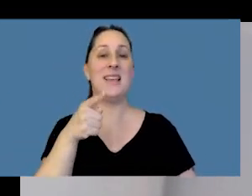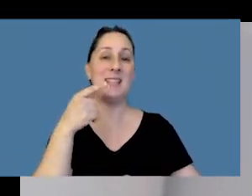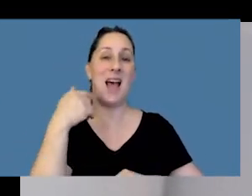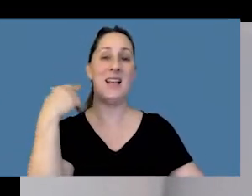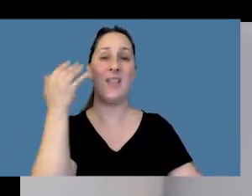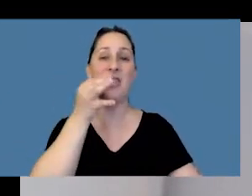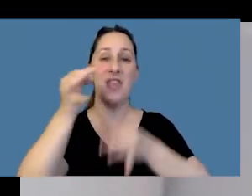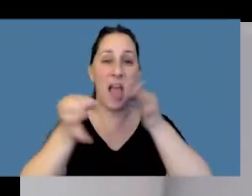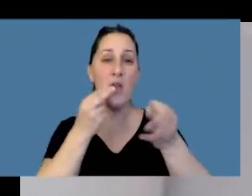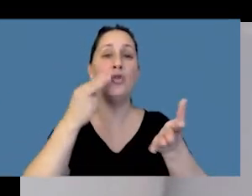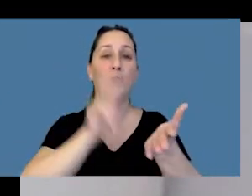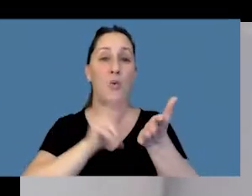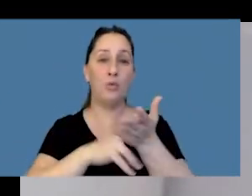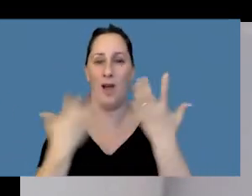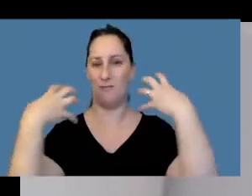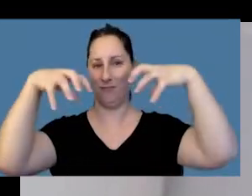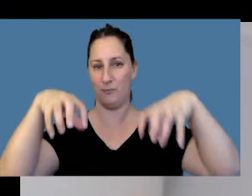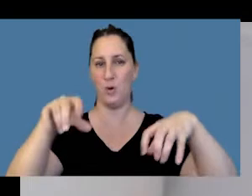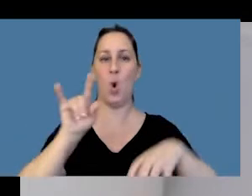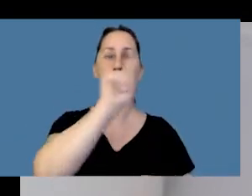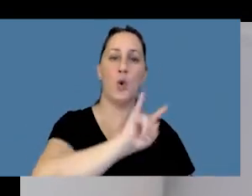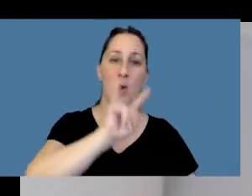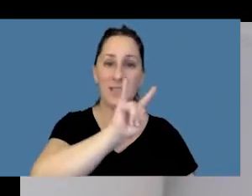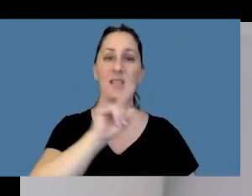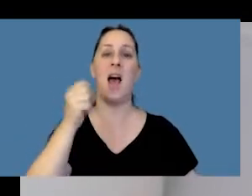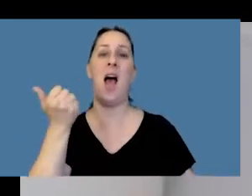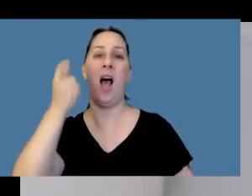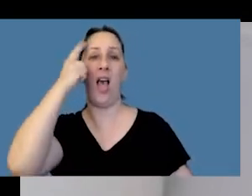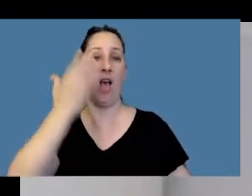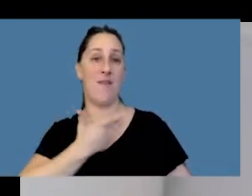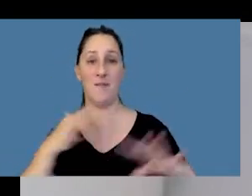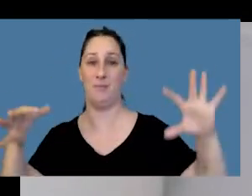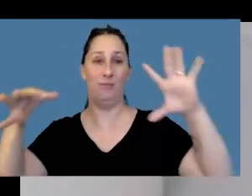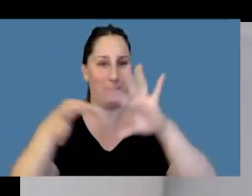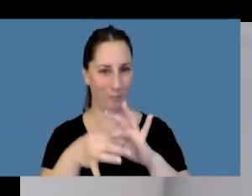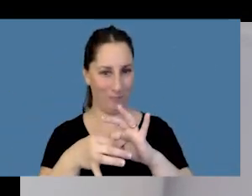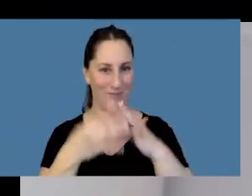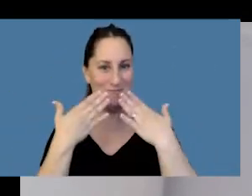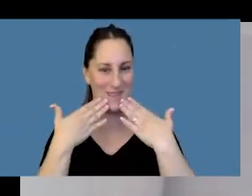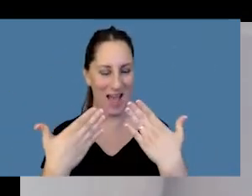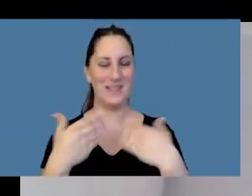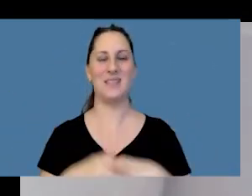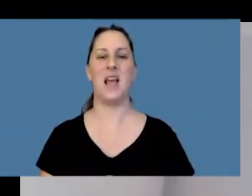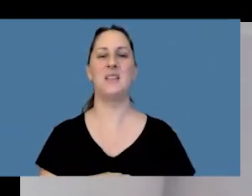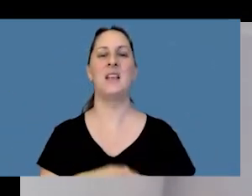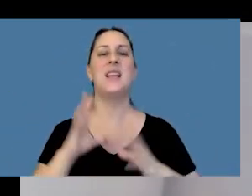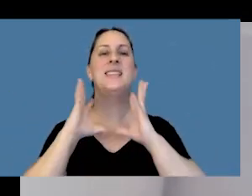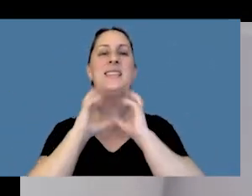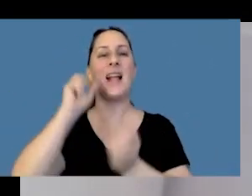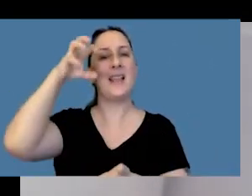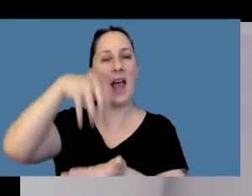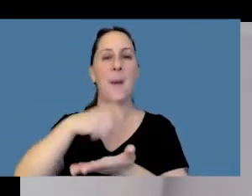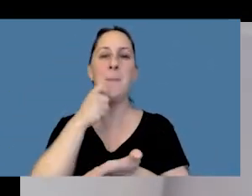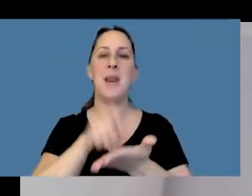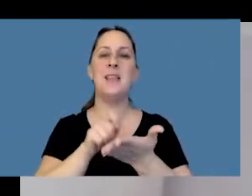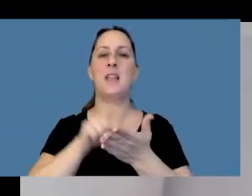organizamos entre ambas instituciones, tanto la Universidad Maimónides como nosotros con la EFIP. También agradecerles a la secretaria de prensa, Lorena